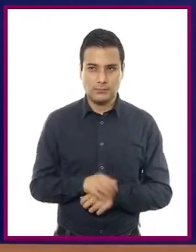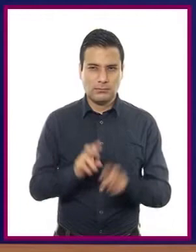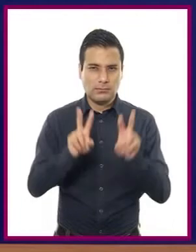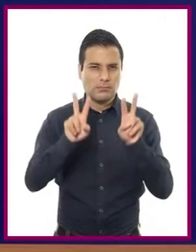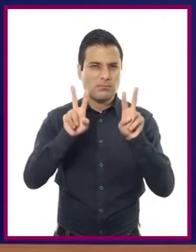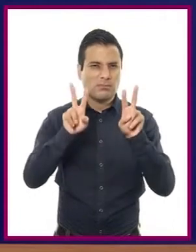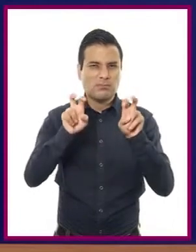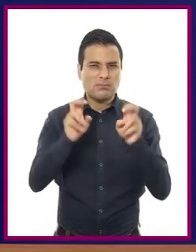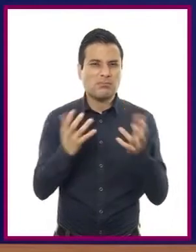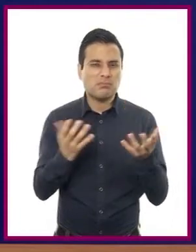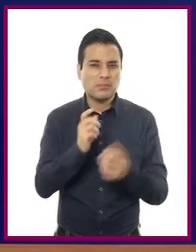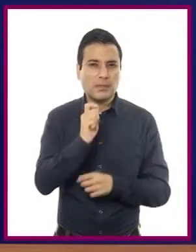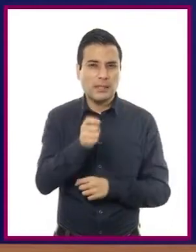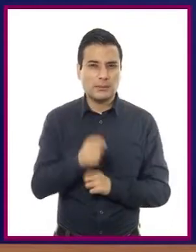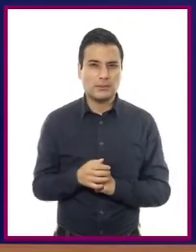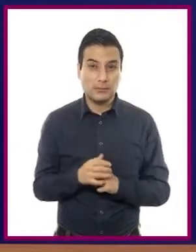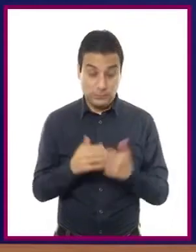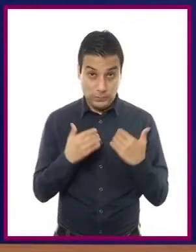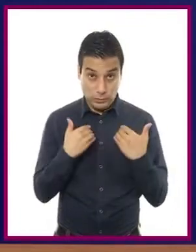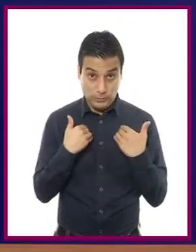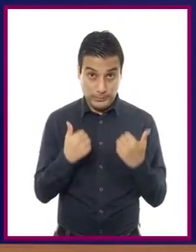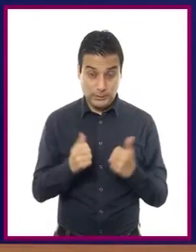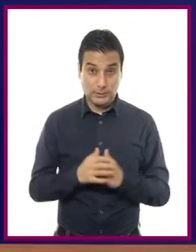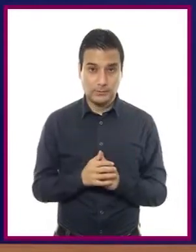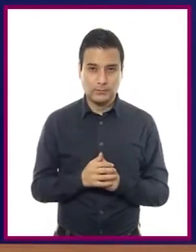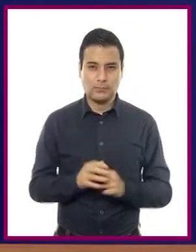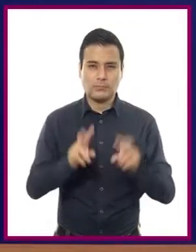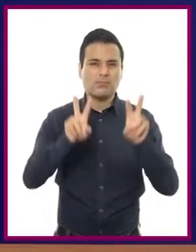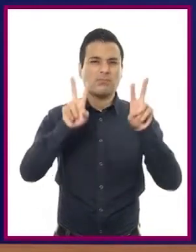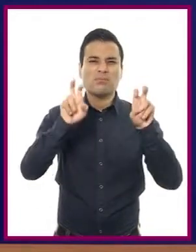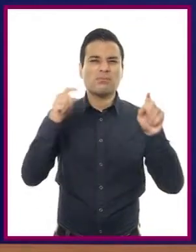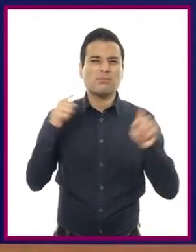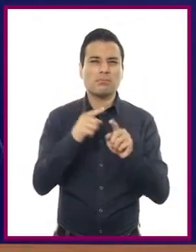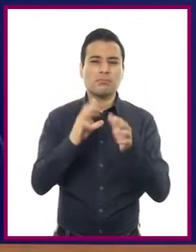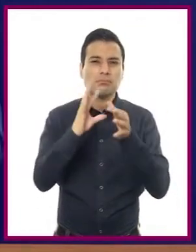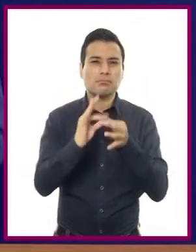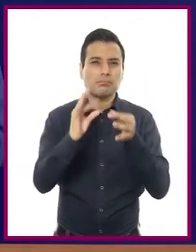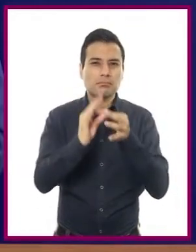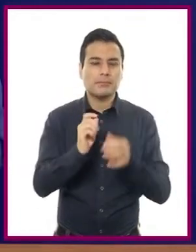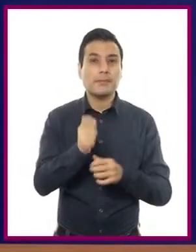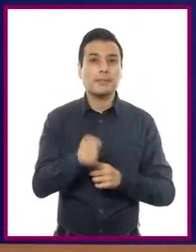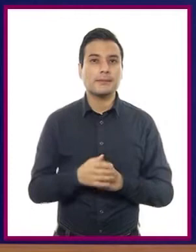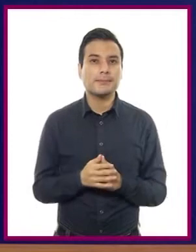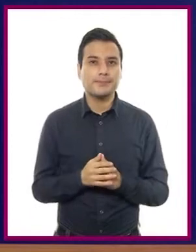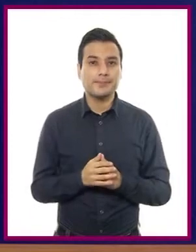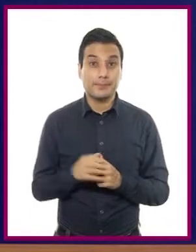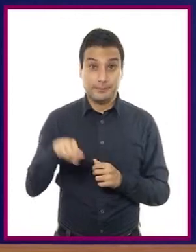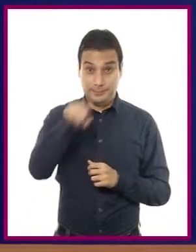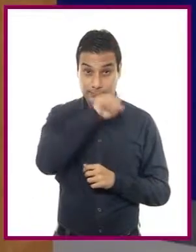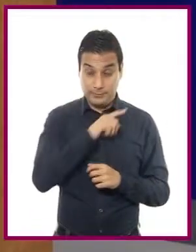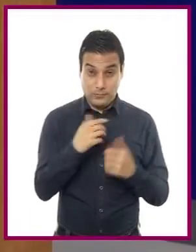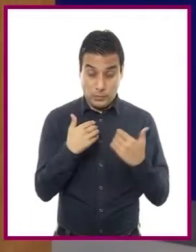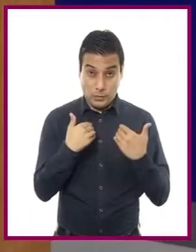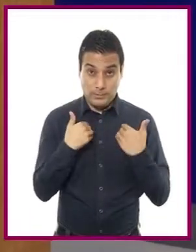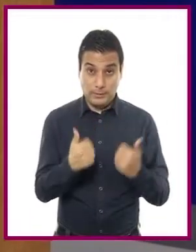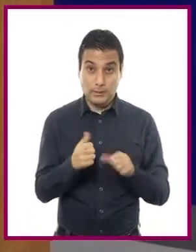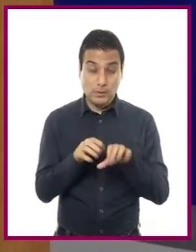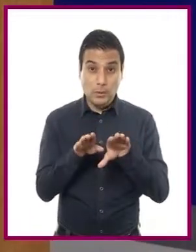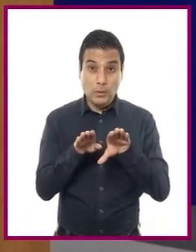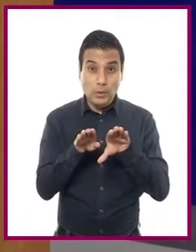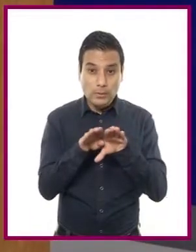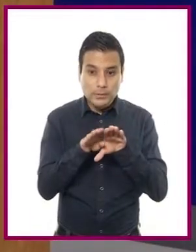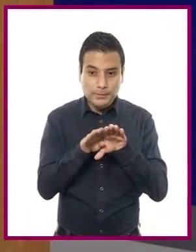el poema? ¿Cuál es su tema principal? Para poder interpretar el poema, es